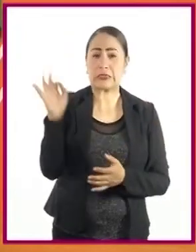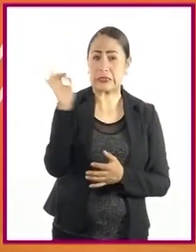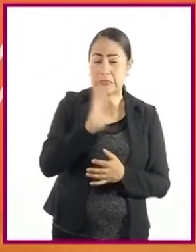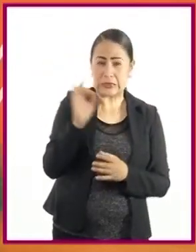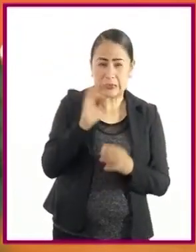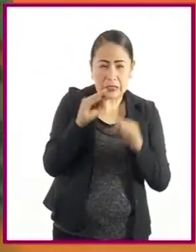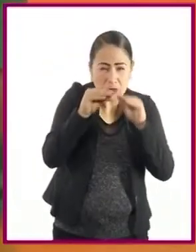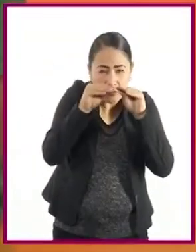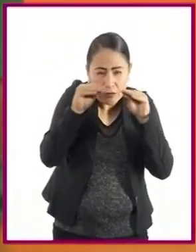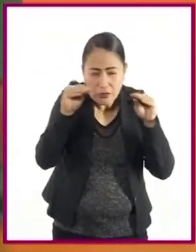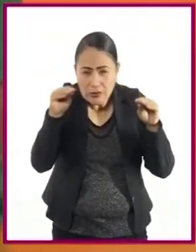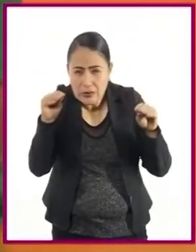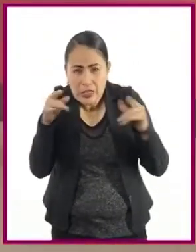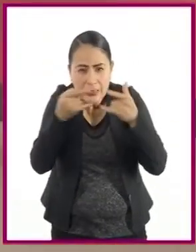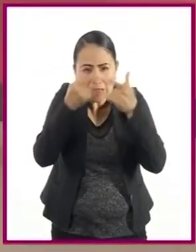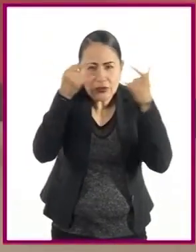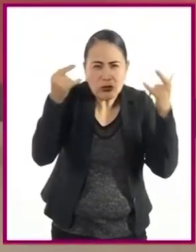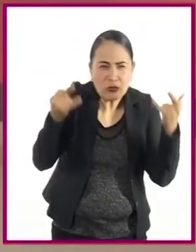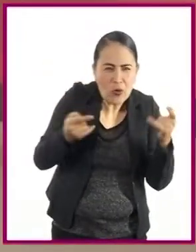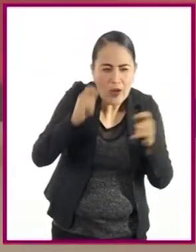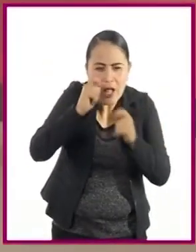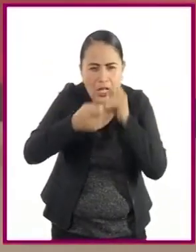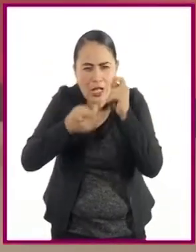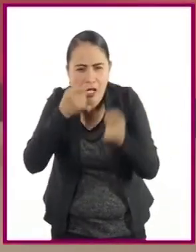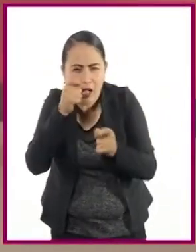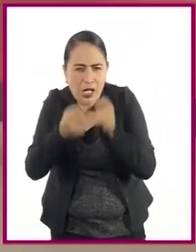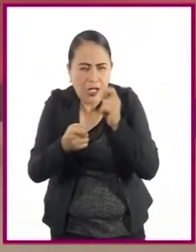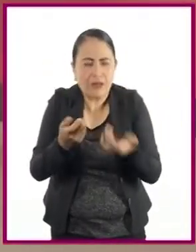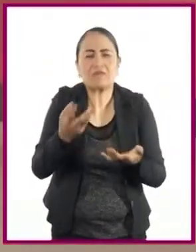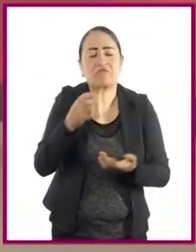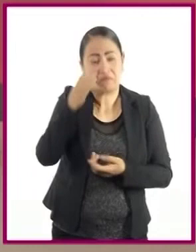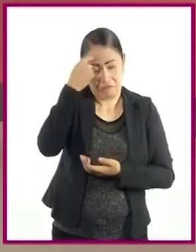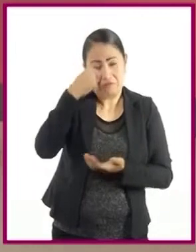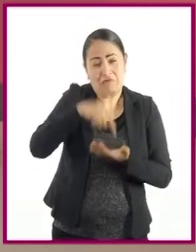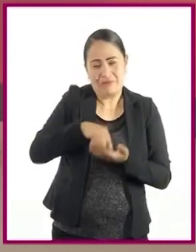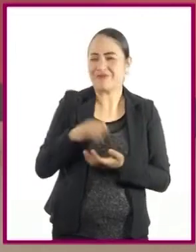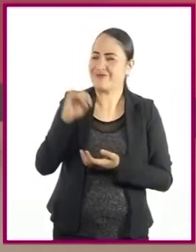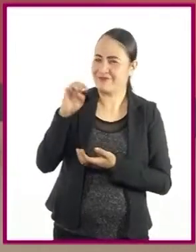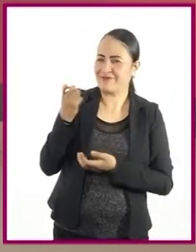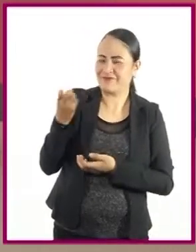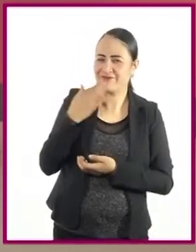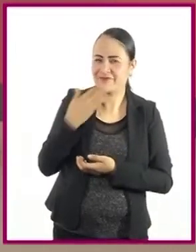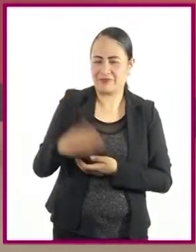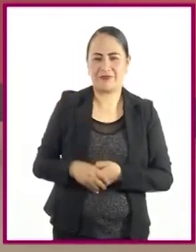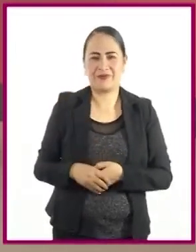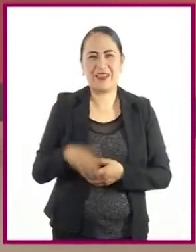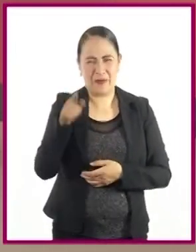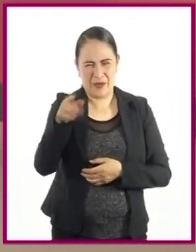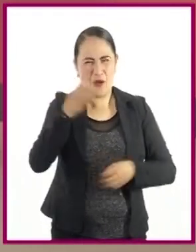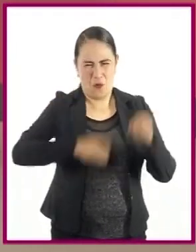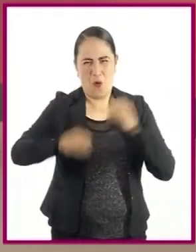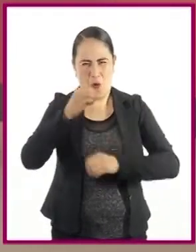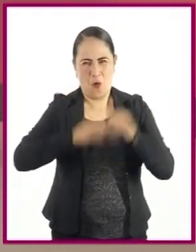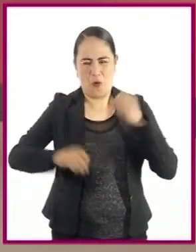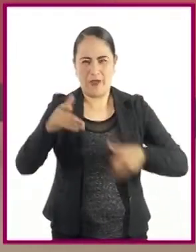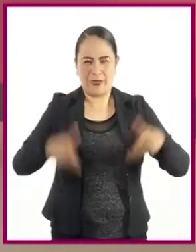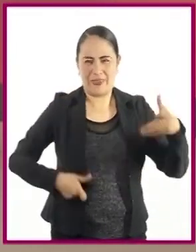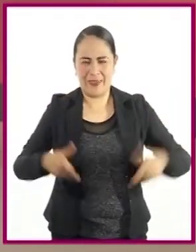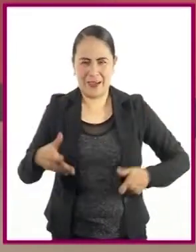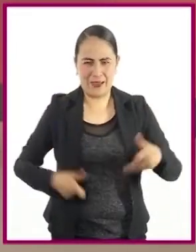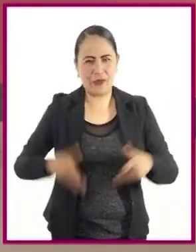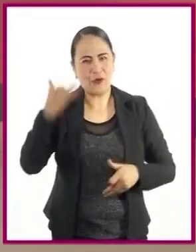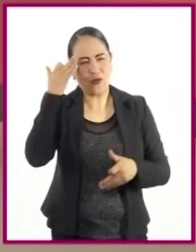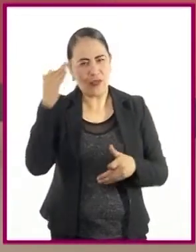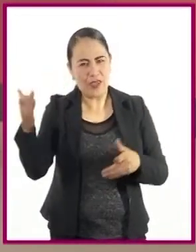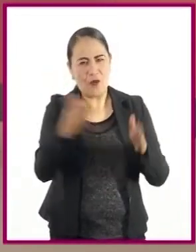misterio y cosas por resolver. Excelentes tus respuestas. Si se dan cuenta, las obras de teatro recrean el tiempo y